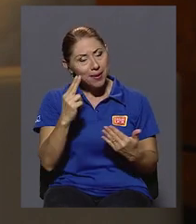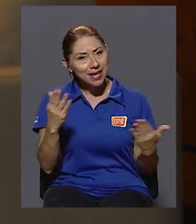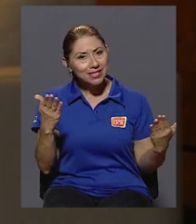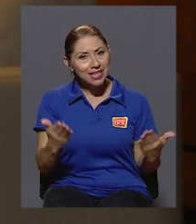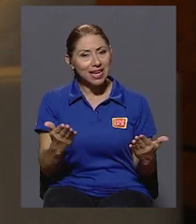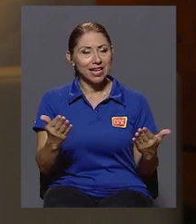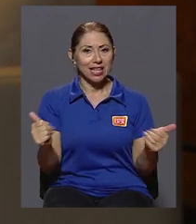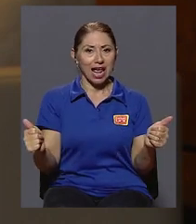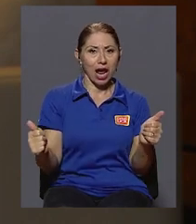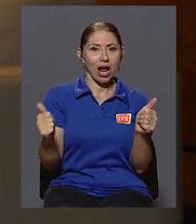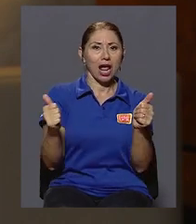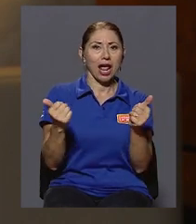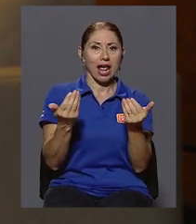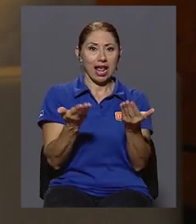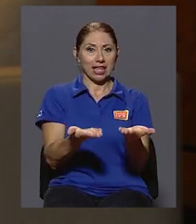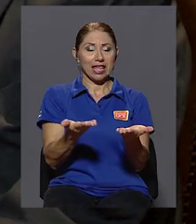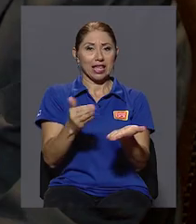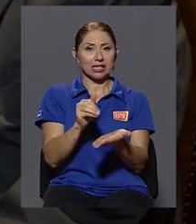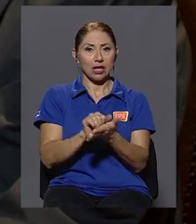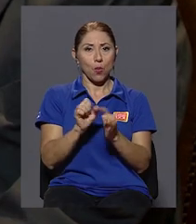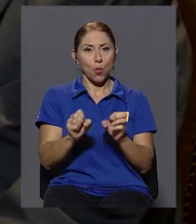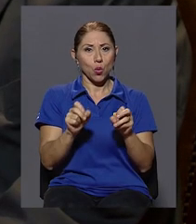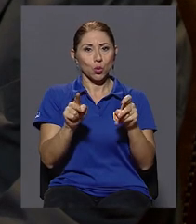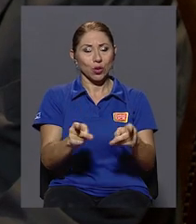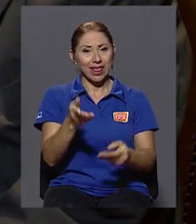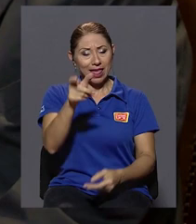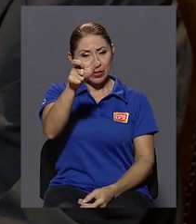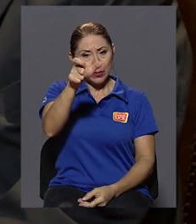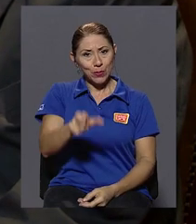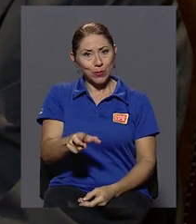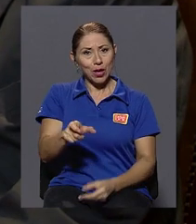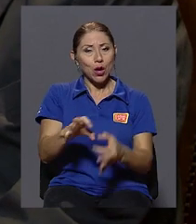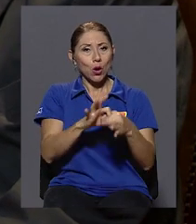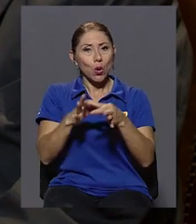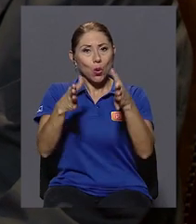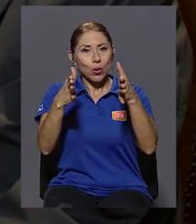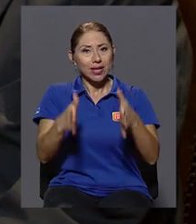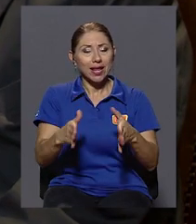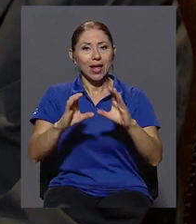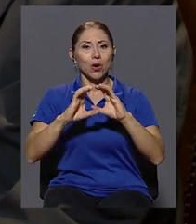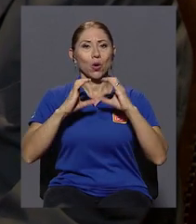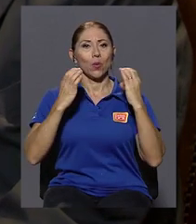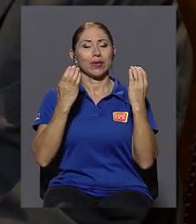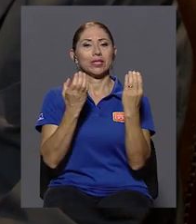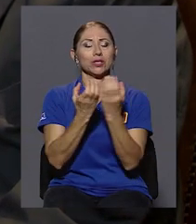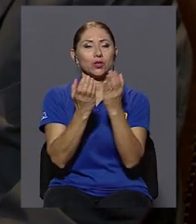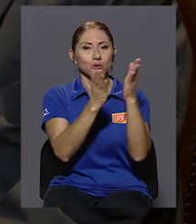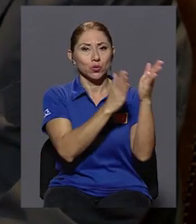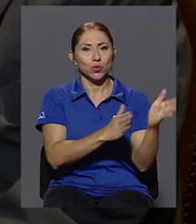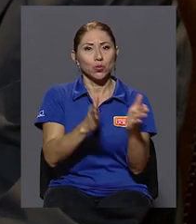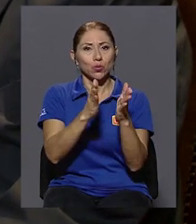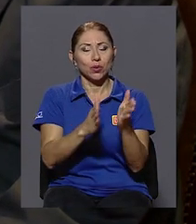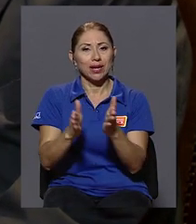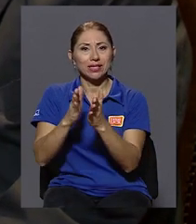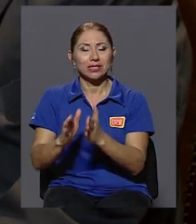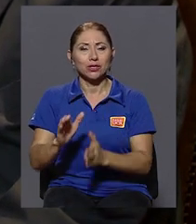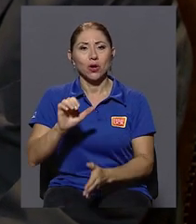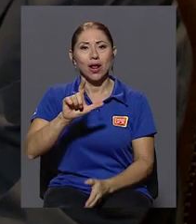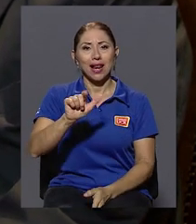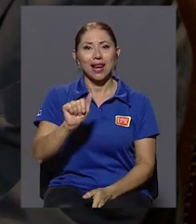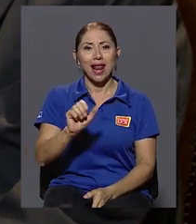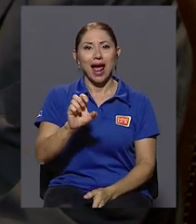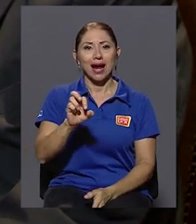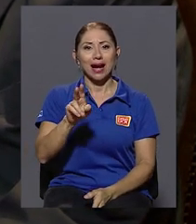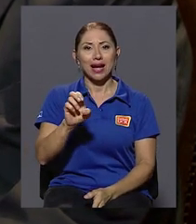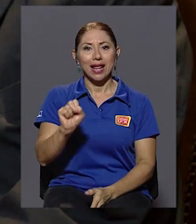de ser acompañado en esta oportunidad por el coordinador de la comisión organizadora de